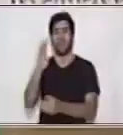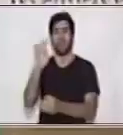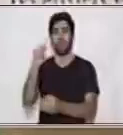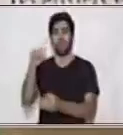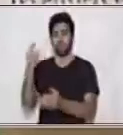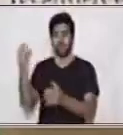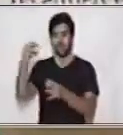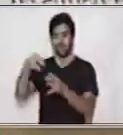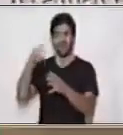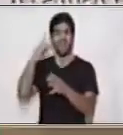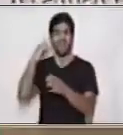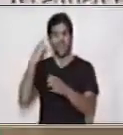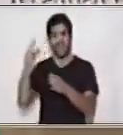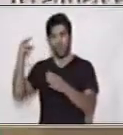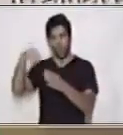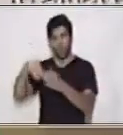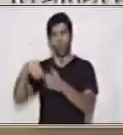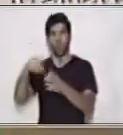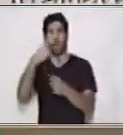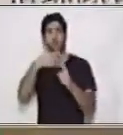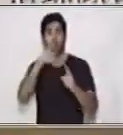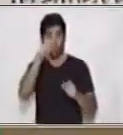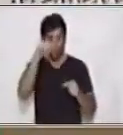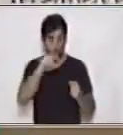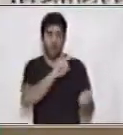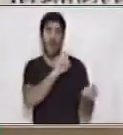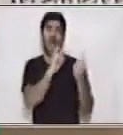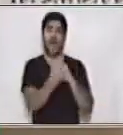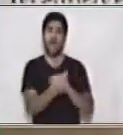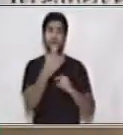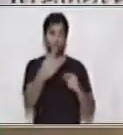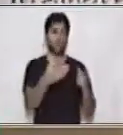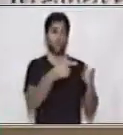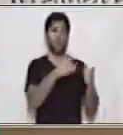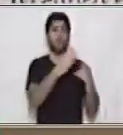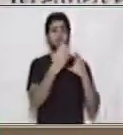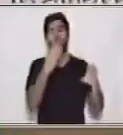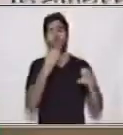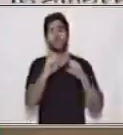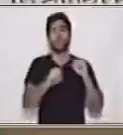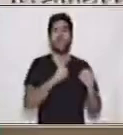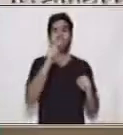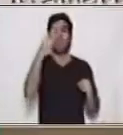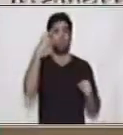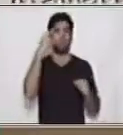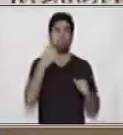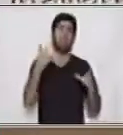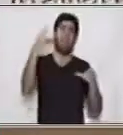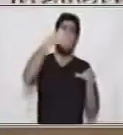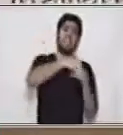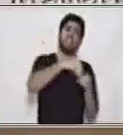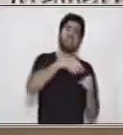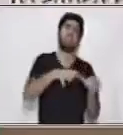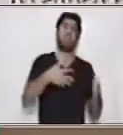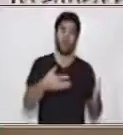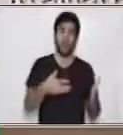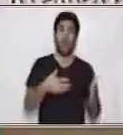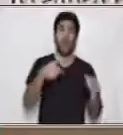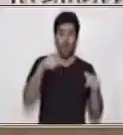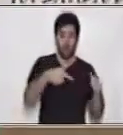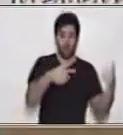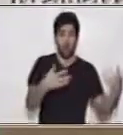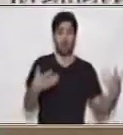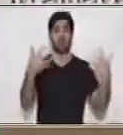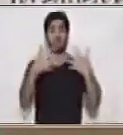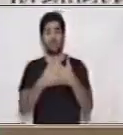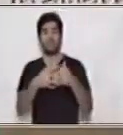transporte puede llevar? Luego, relaciona un color con lo que ese